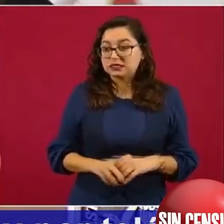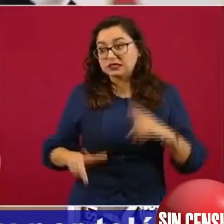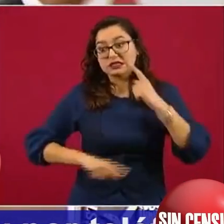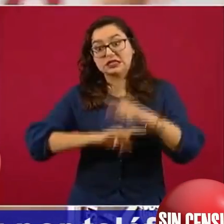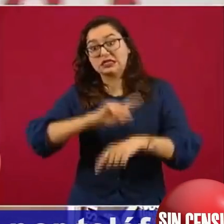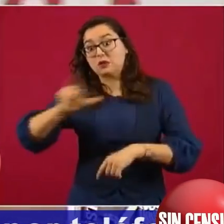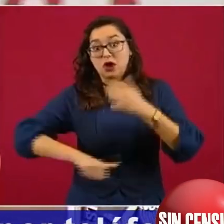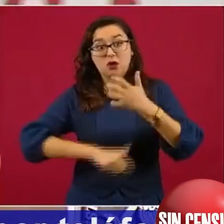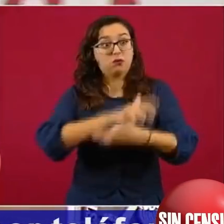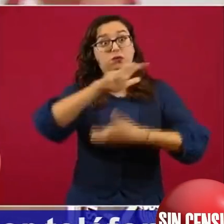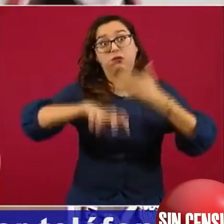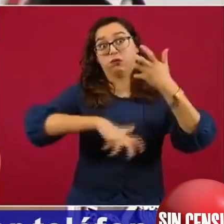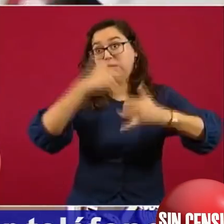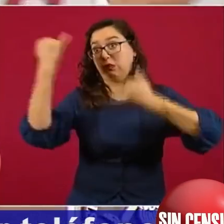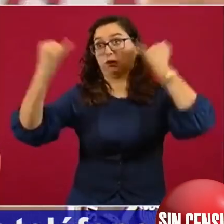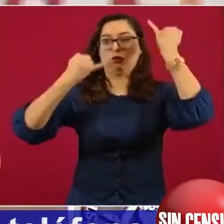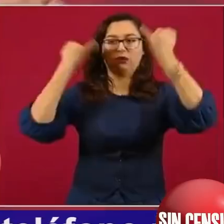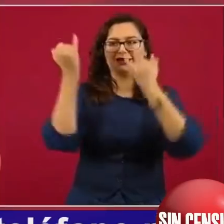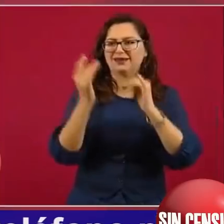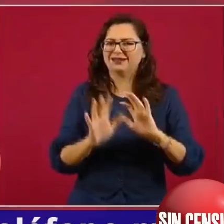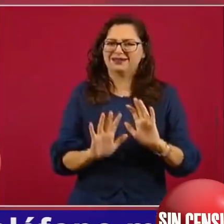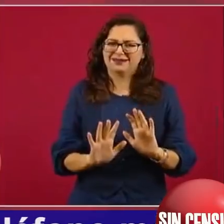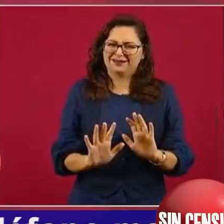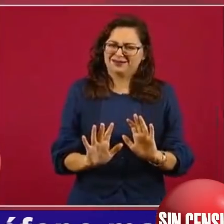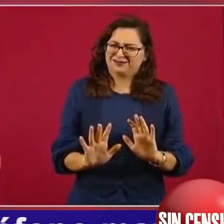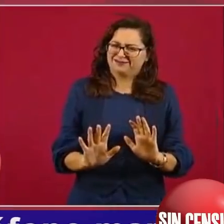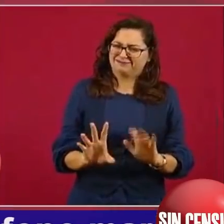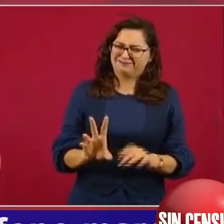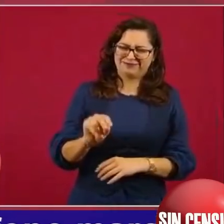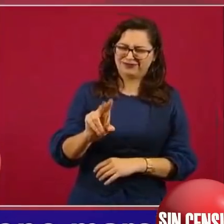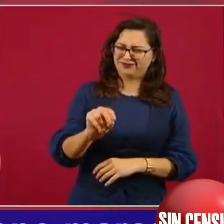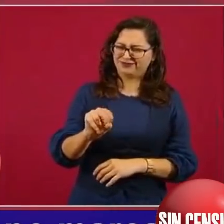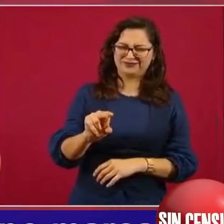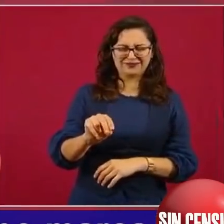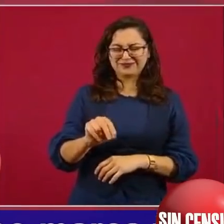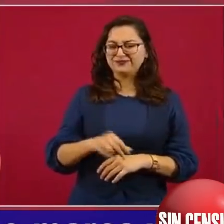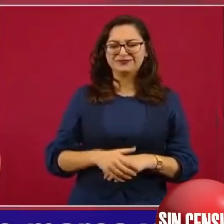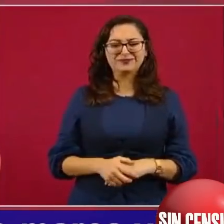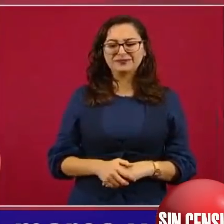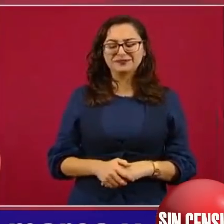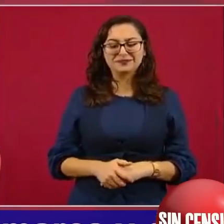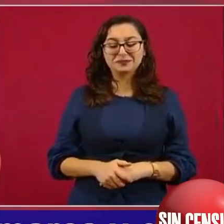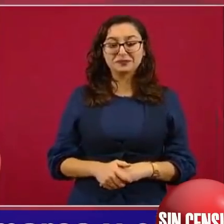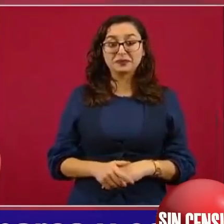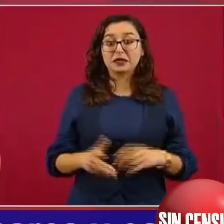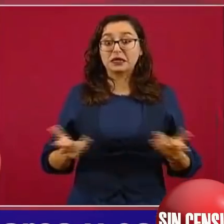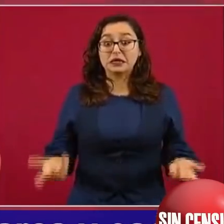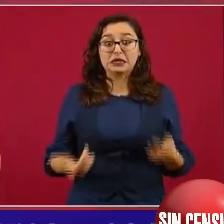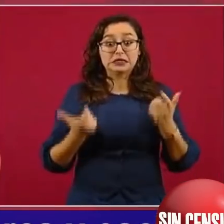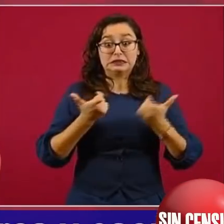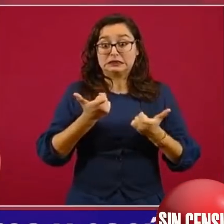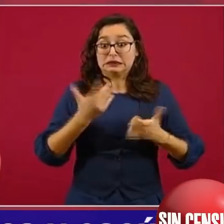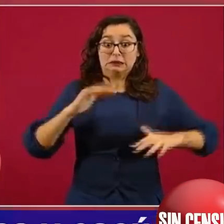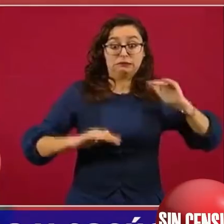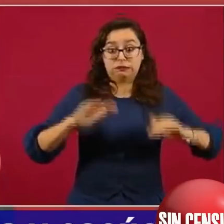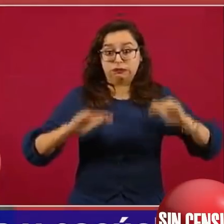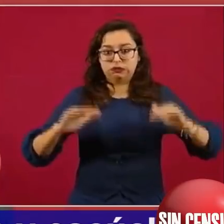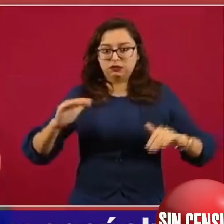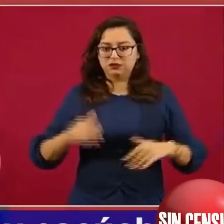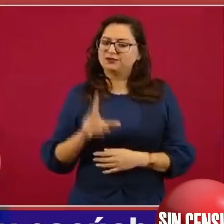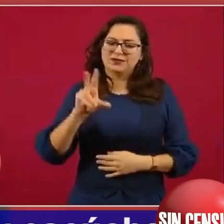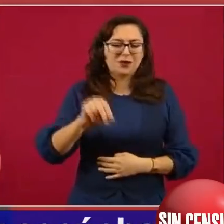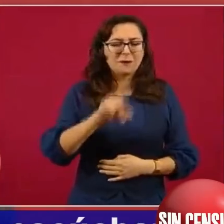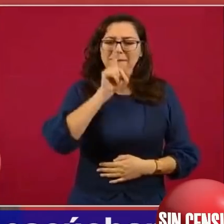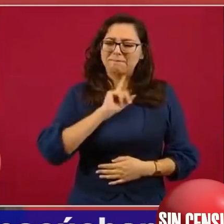generarse una catástrofe. No, que va a haber inestabilidad financiera.